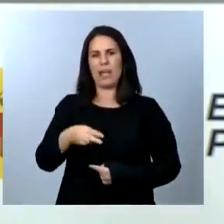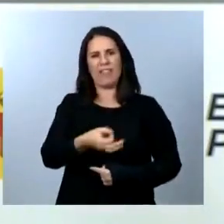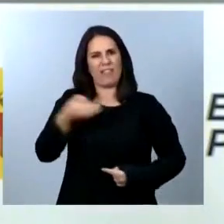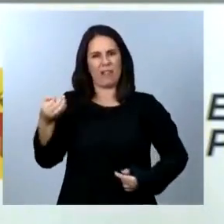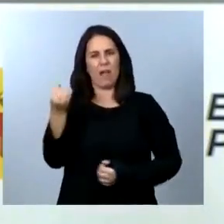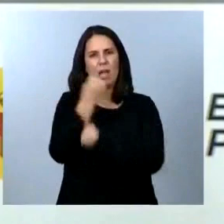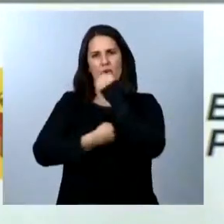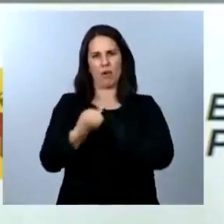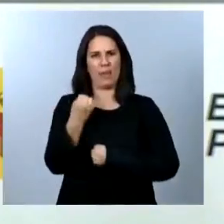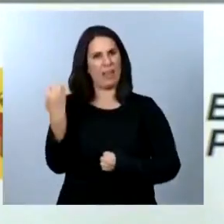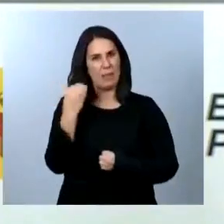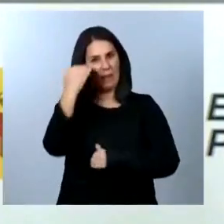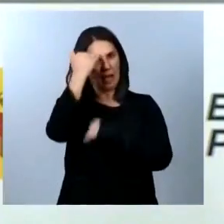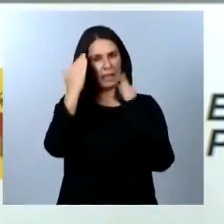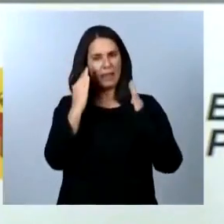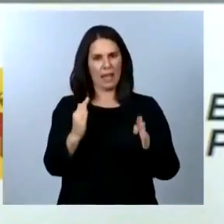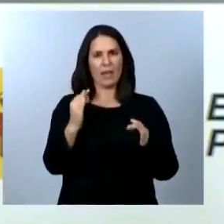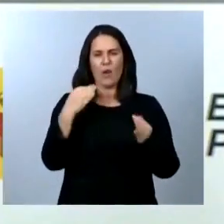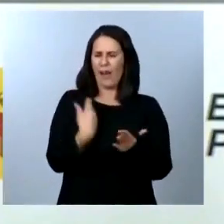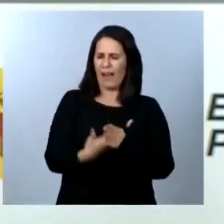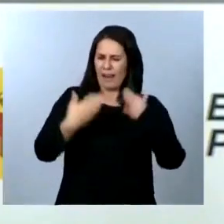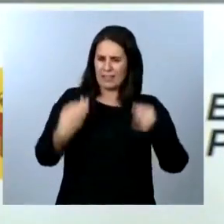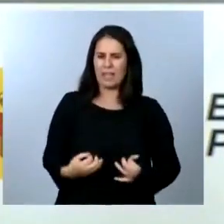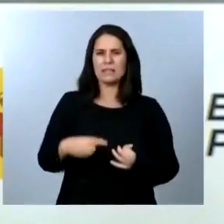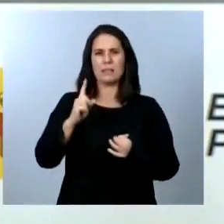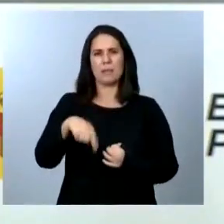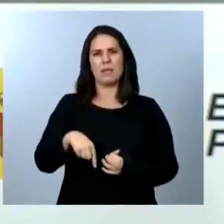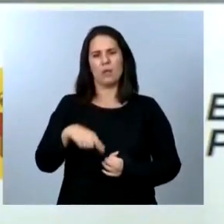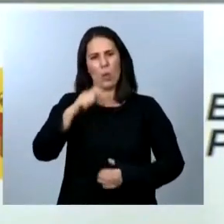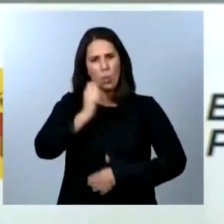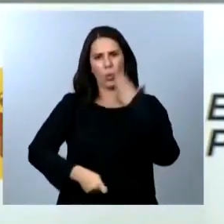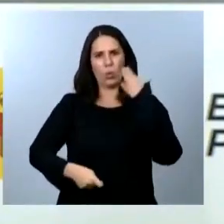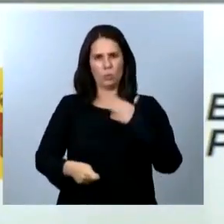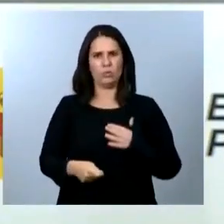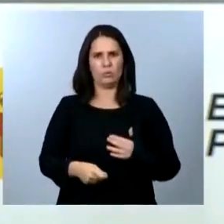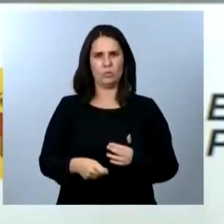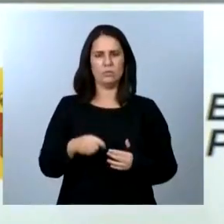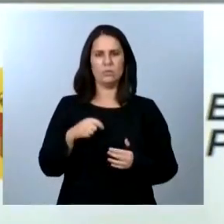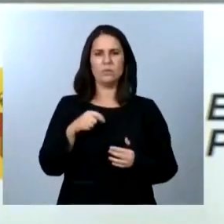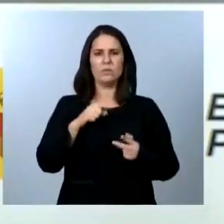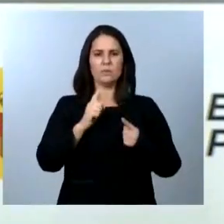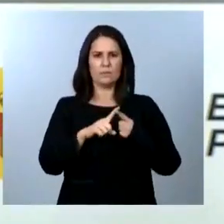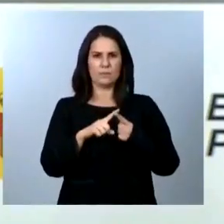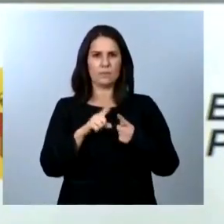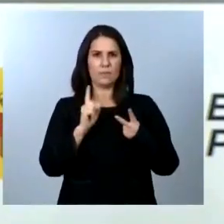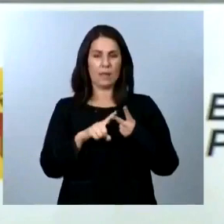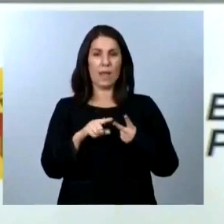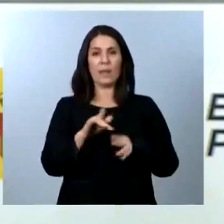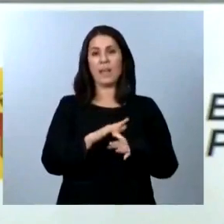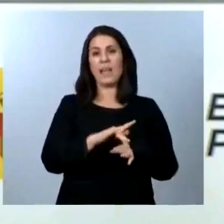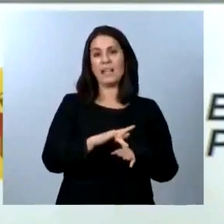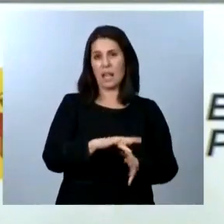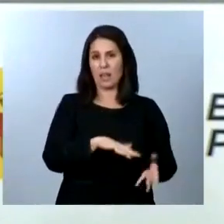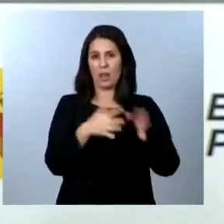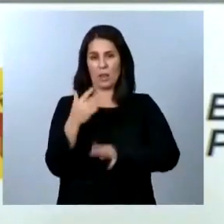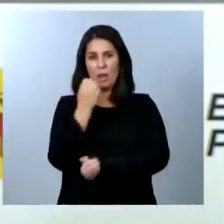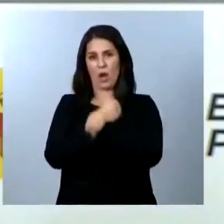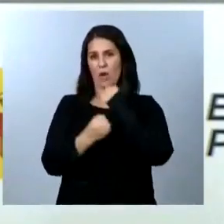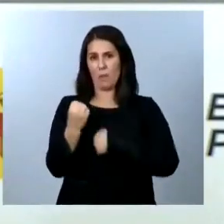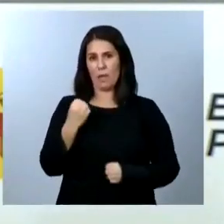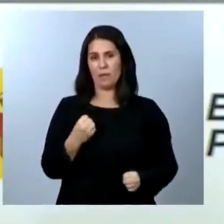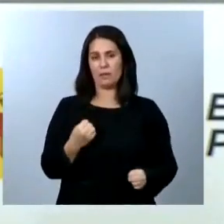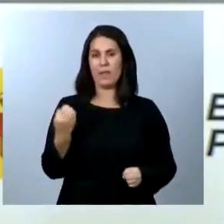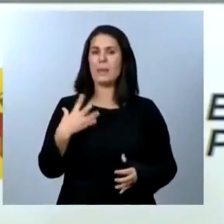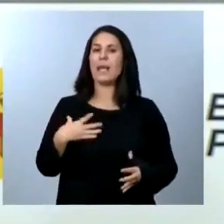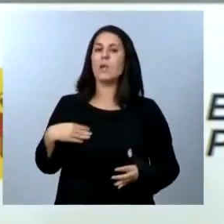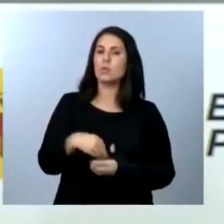con todas las garantías y con máxima contundencia esta transición ecológica. La digitalización de la economía, que tiene que ser inclusiva, no